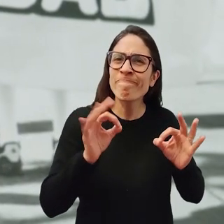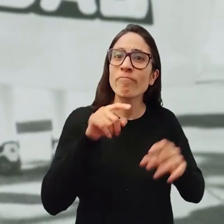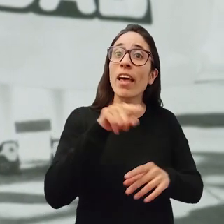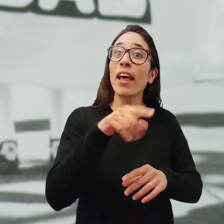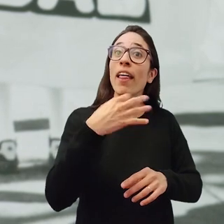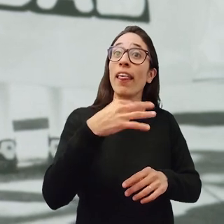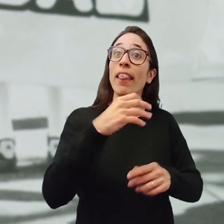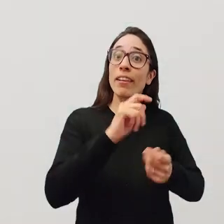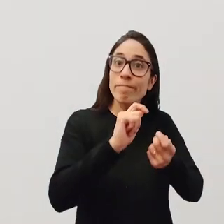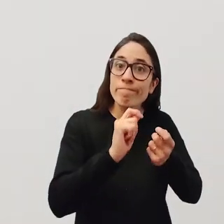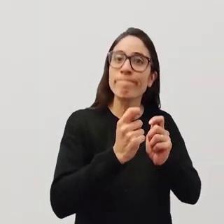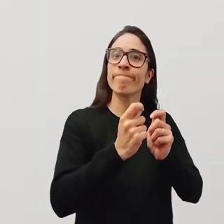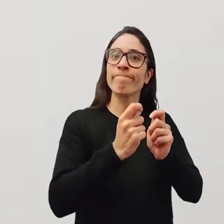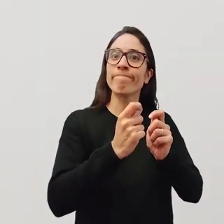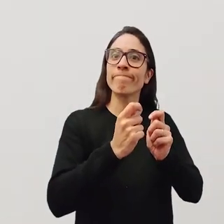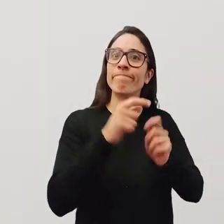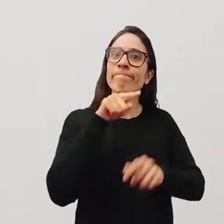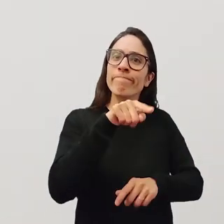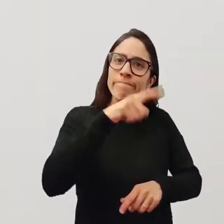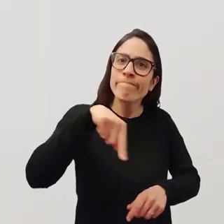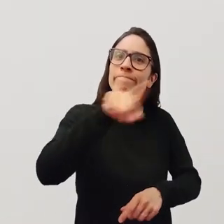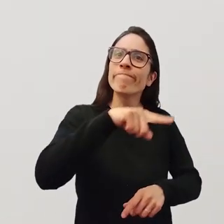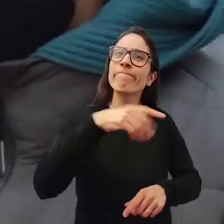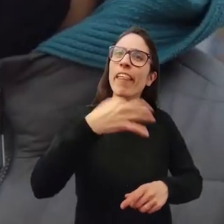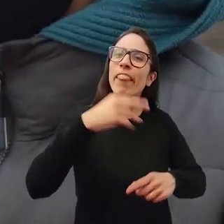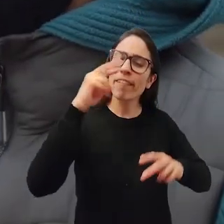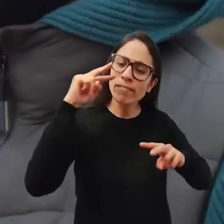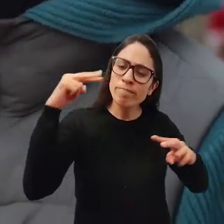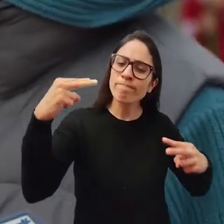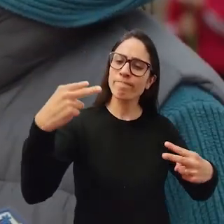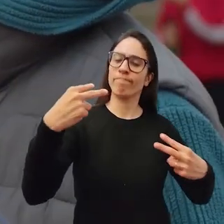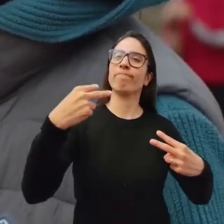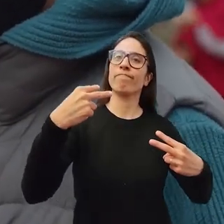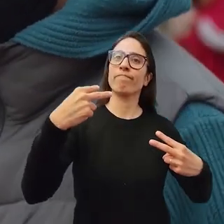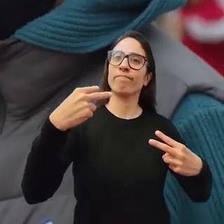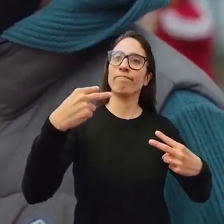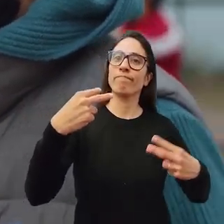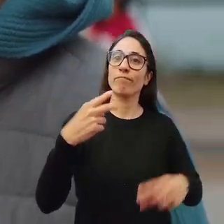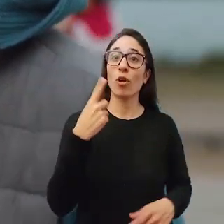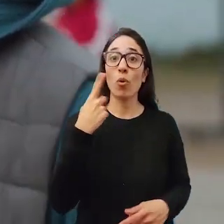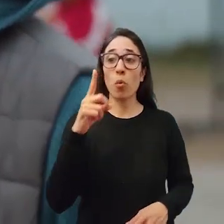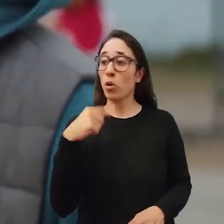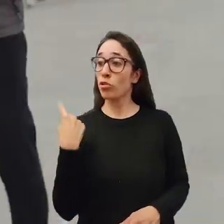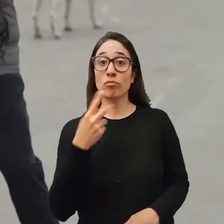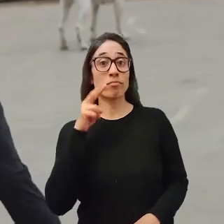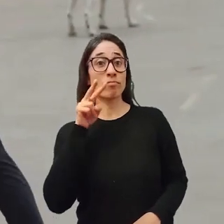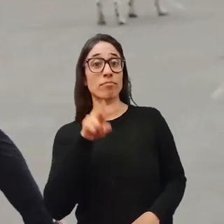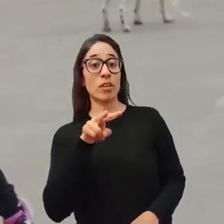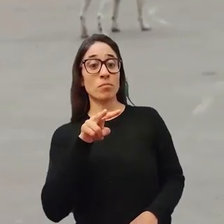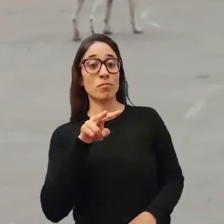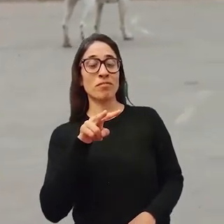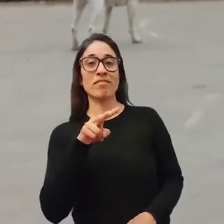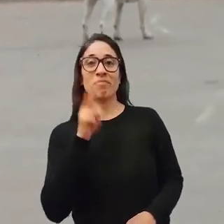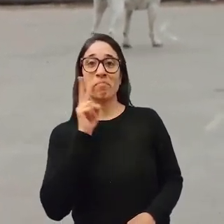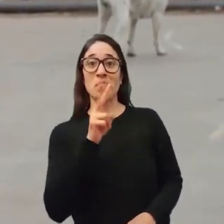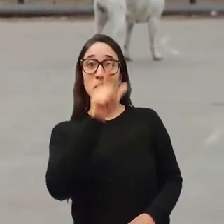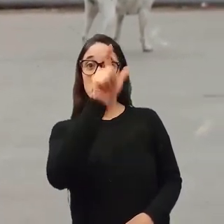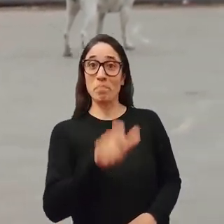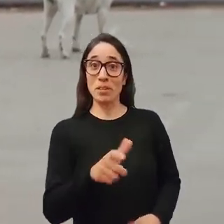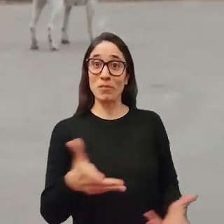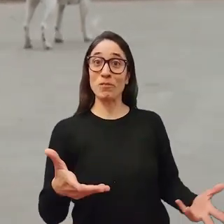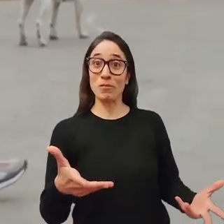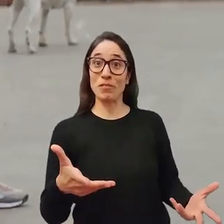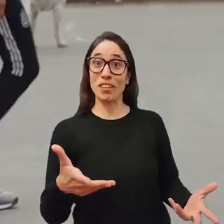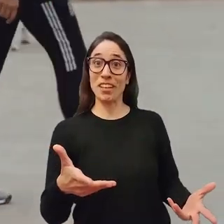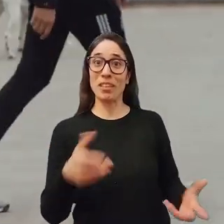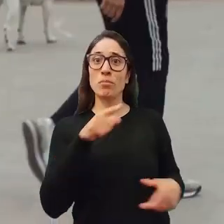ellas se sientan un poco, que se vean a ellas mismas. Nosotros cuando las miramos, miramos a una persona, nunca le preguntamos ni